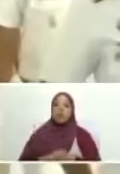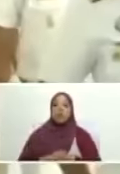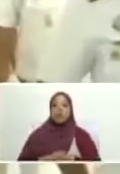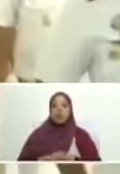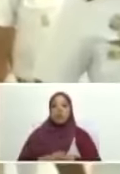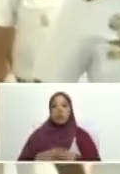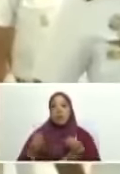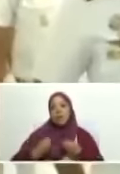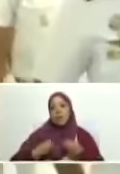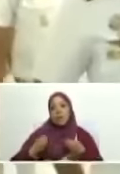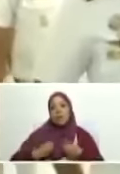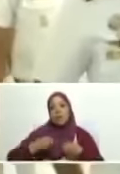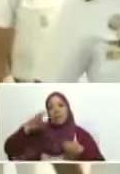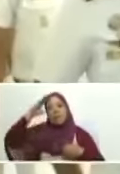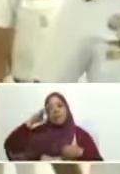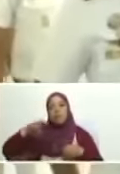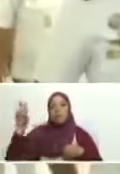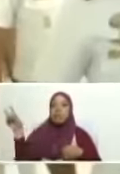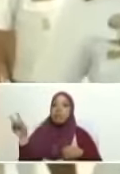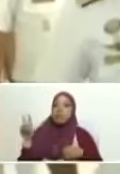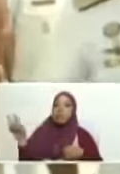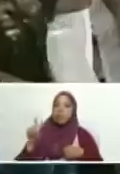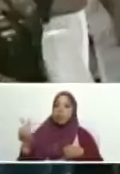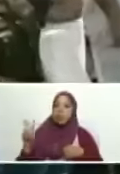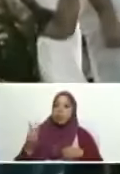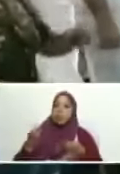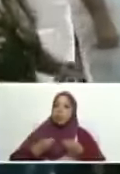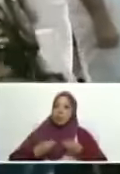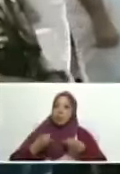¡Que viva la Armada Bolivariana de Venezuela! ¡Que viva!